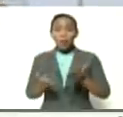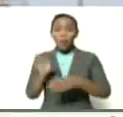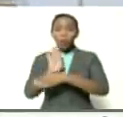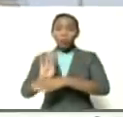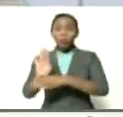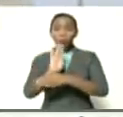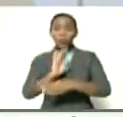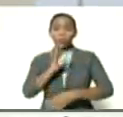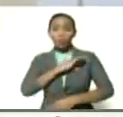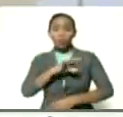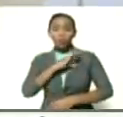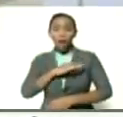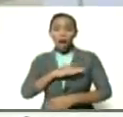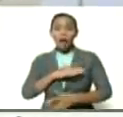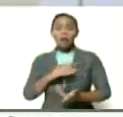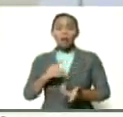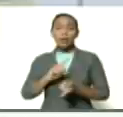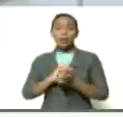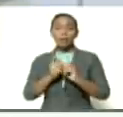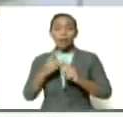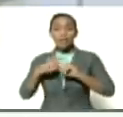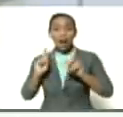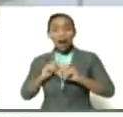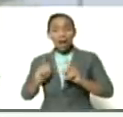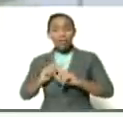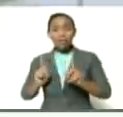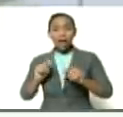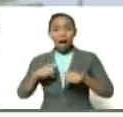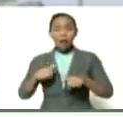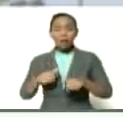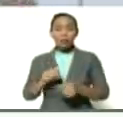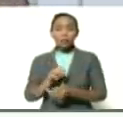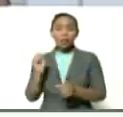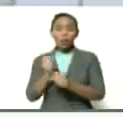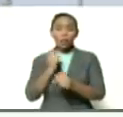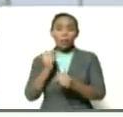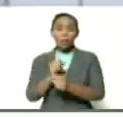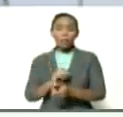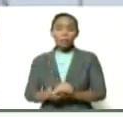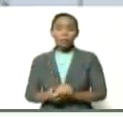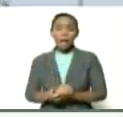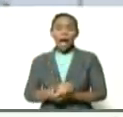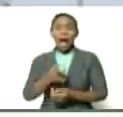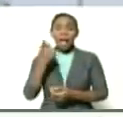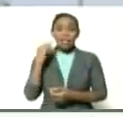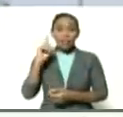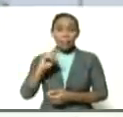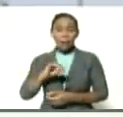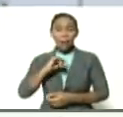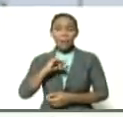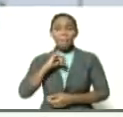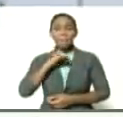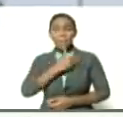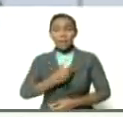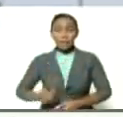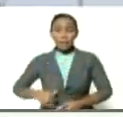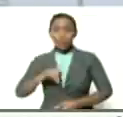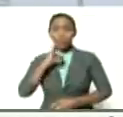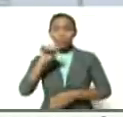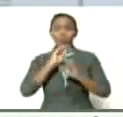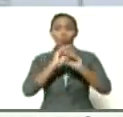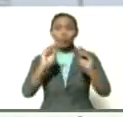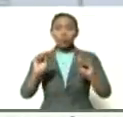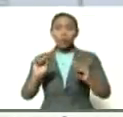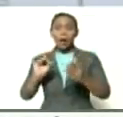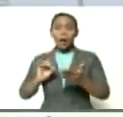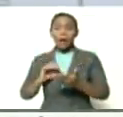protección en el empleo de todos nuestros trabajadores. Ayer también el presidente hizo un anuncio sobre